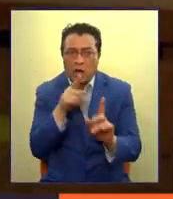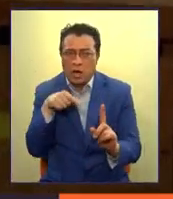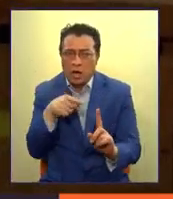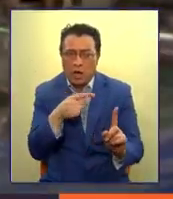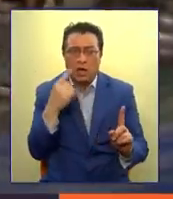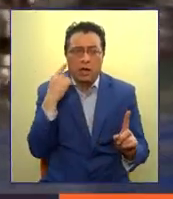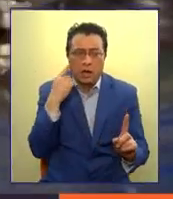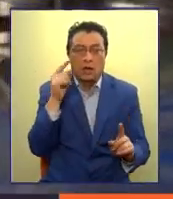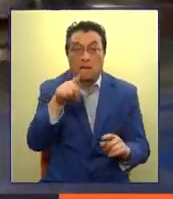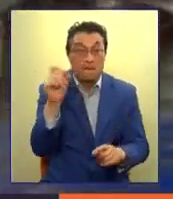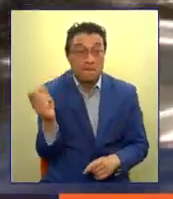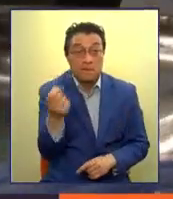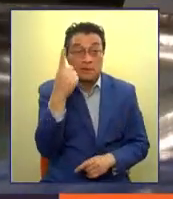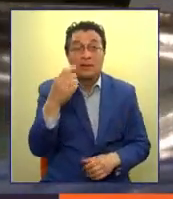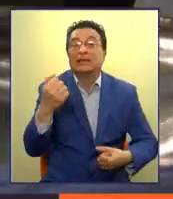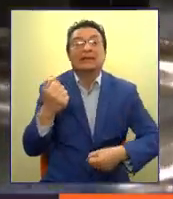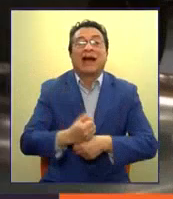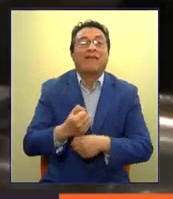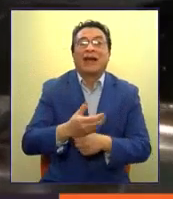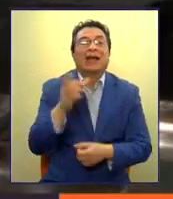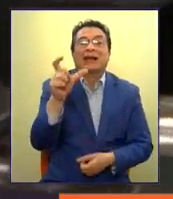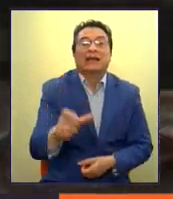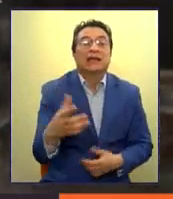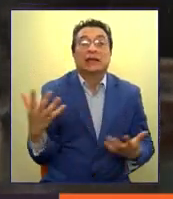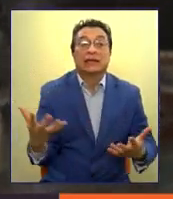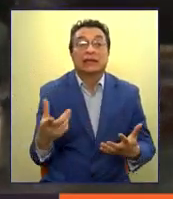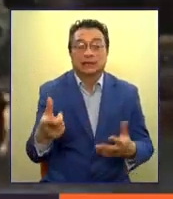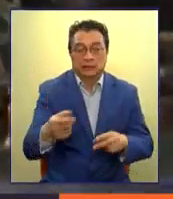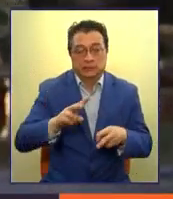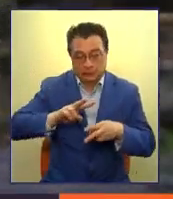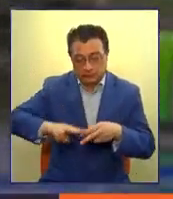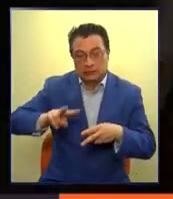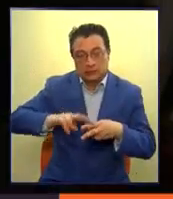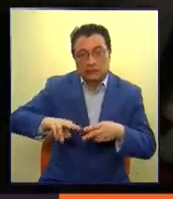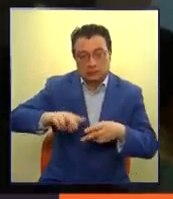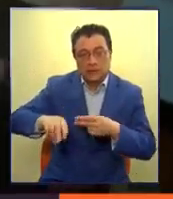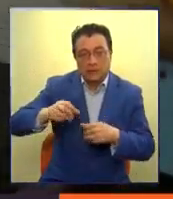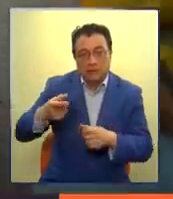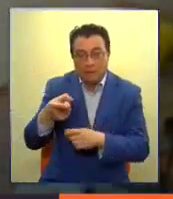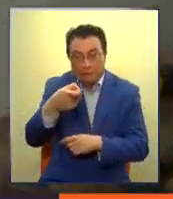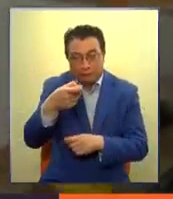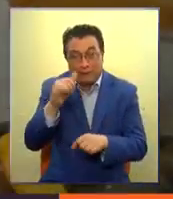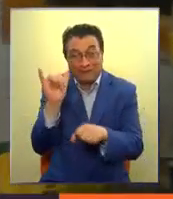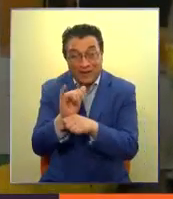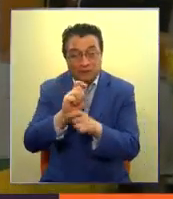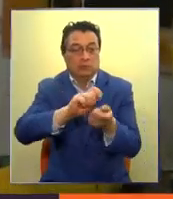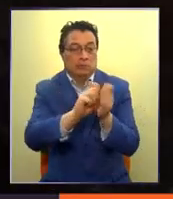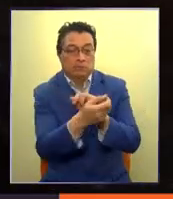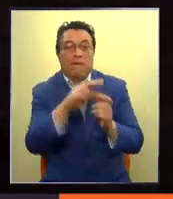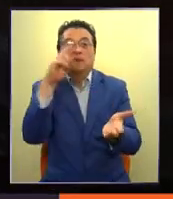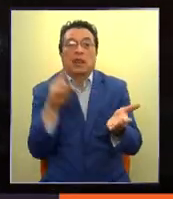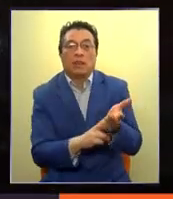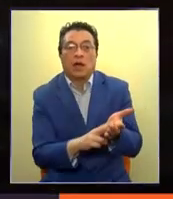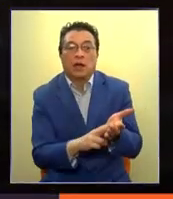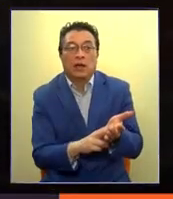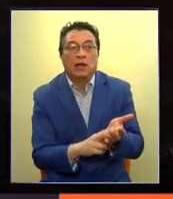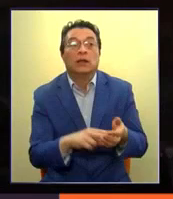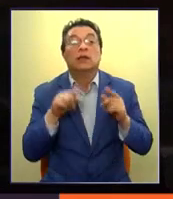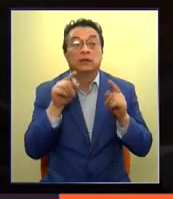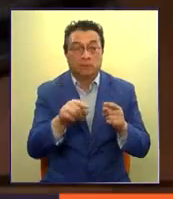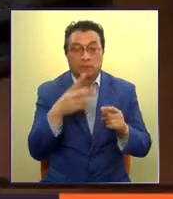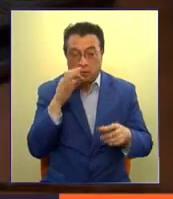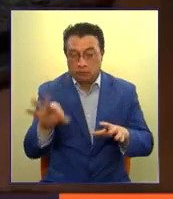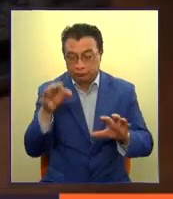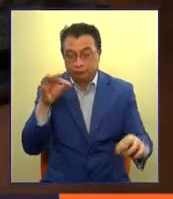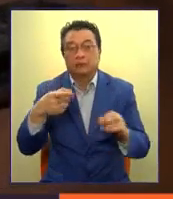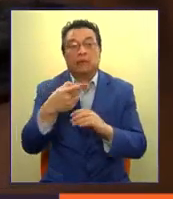Su principal actividad delictual tenía que ver con la modificación de armas de fogueo. En uno de los dormitorios fueron encontradas pistolas